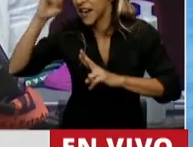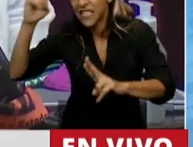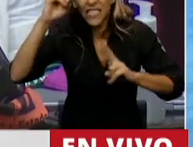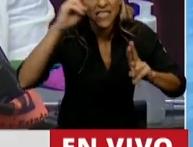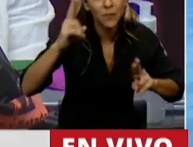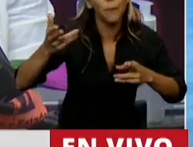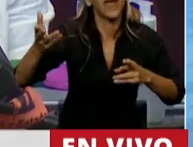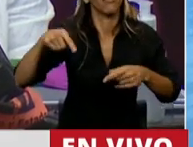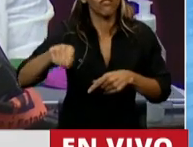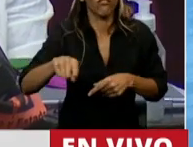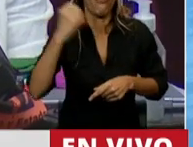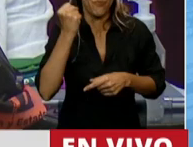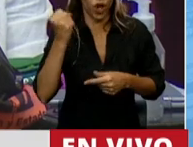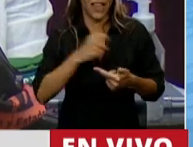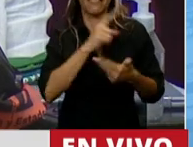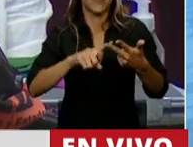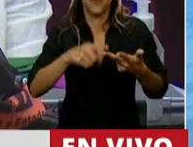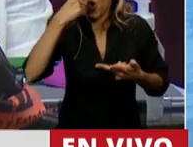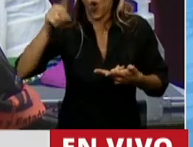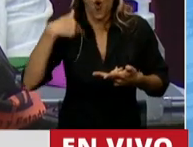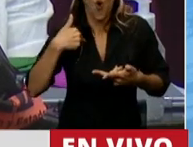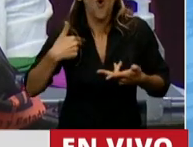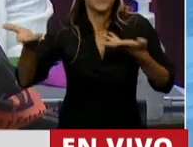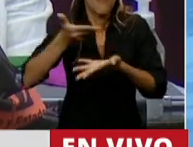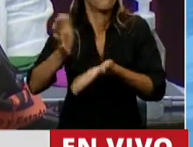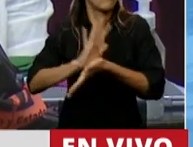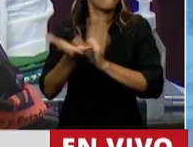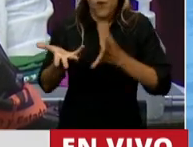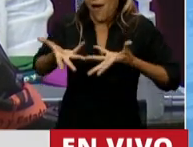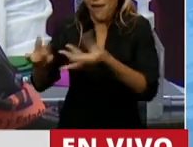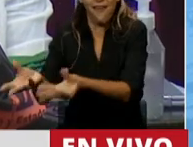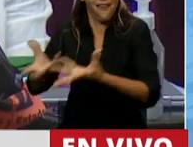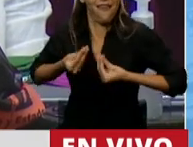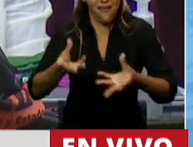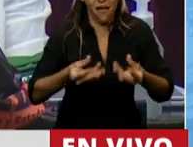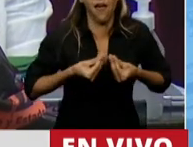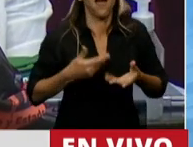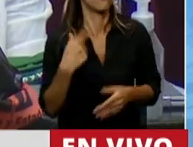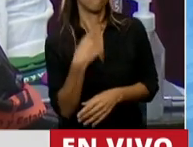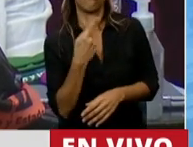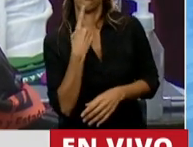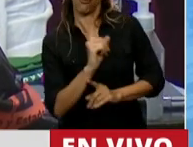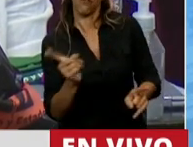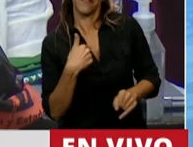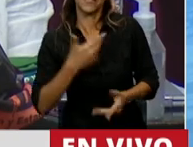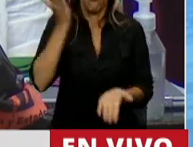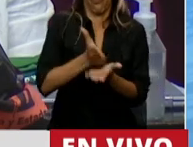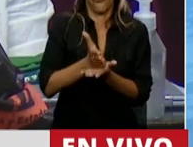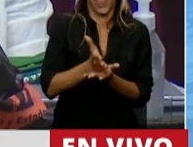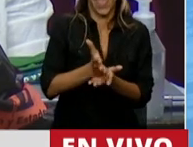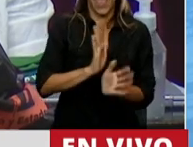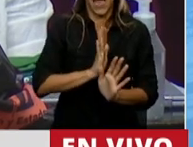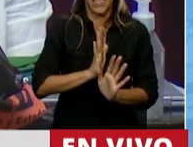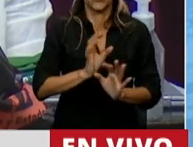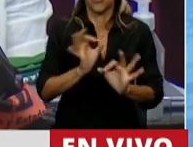debemos a las diferencias, y la fraternidad se ejerce como solidaridad. Nadie niega la existencia de derechos en tensión, si no, no estaríamos